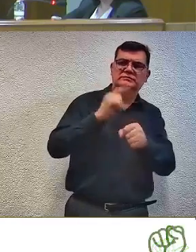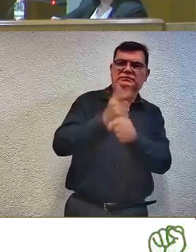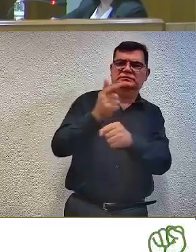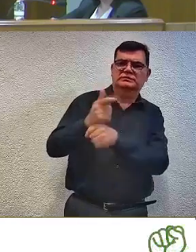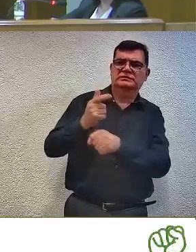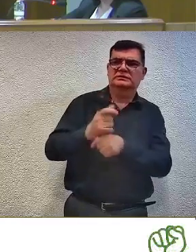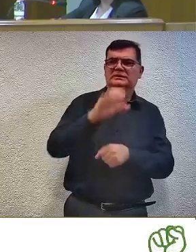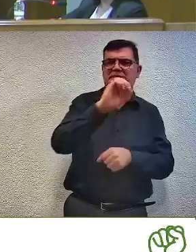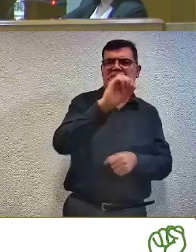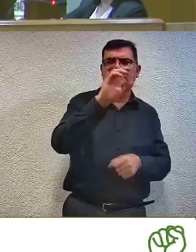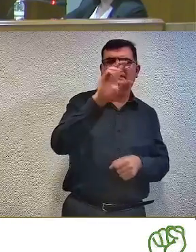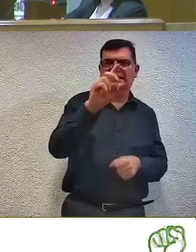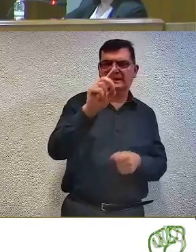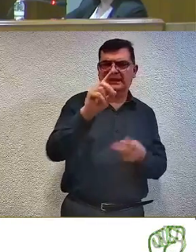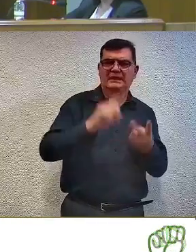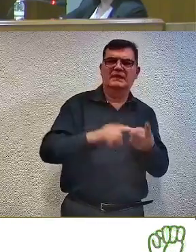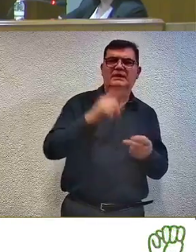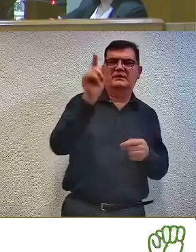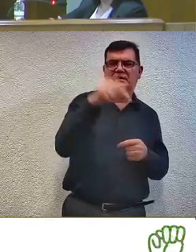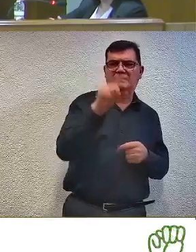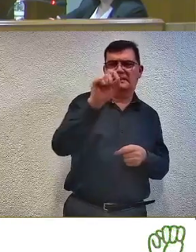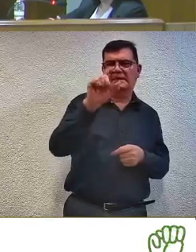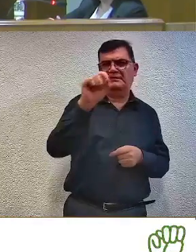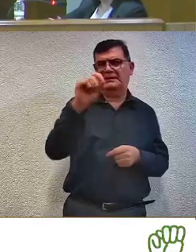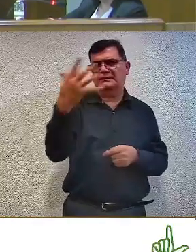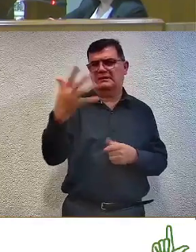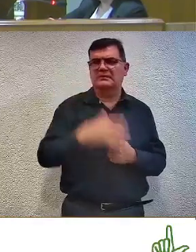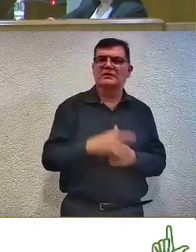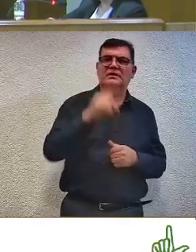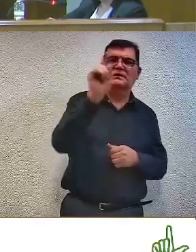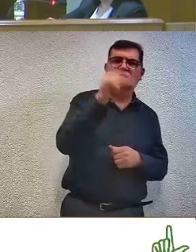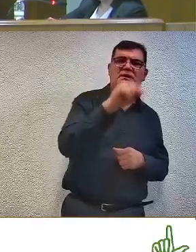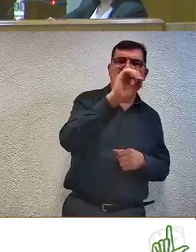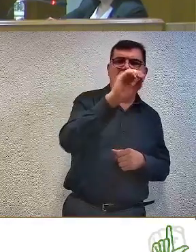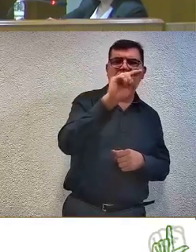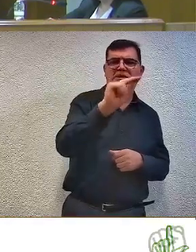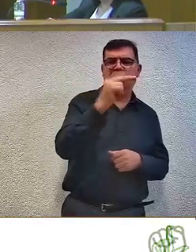las claves 030, diagonal 2025,